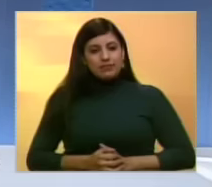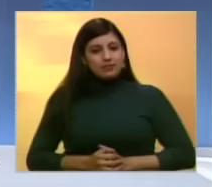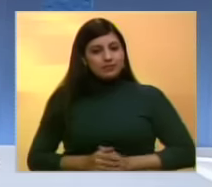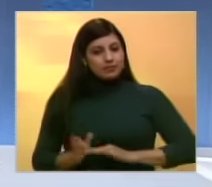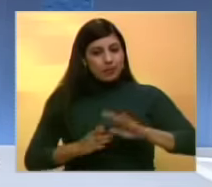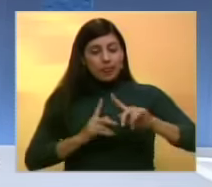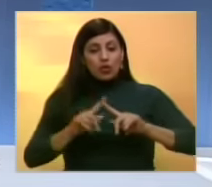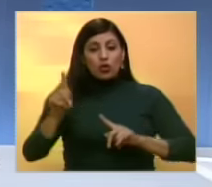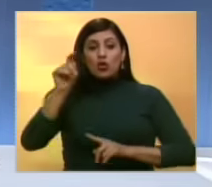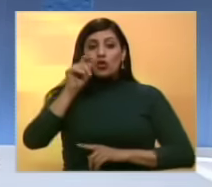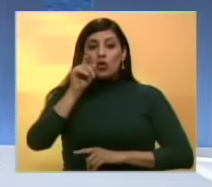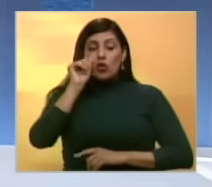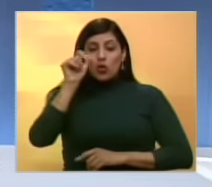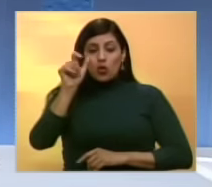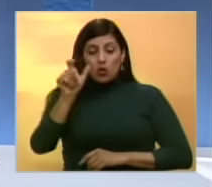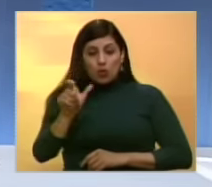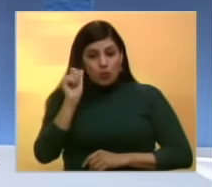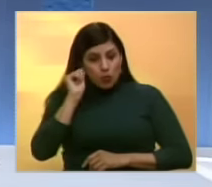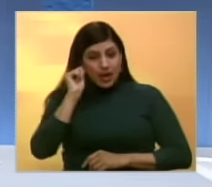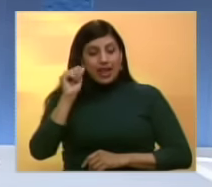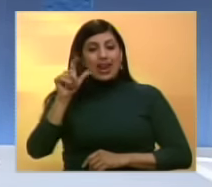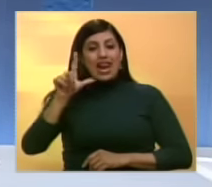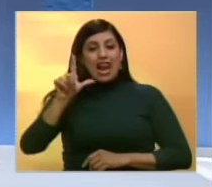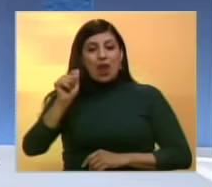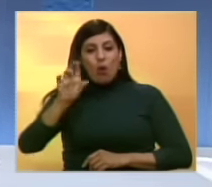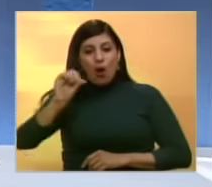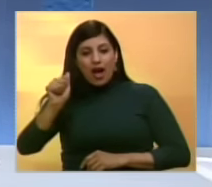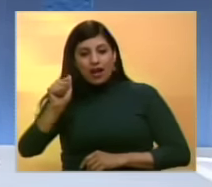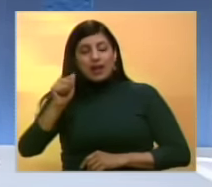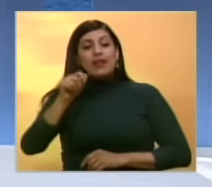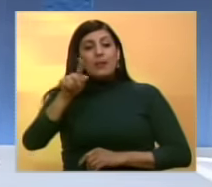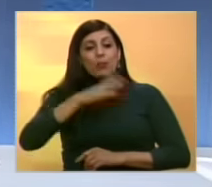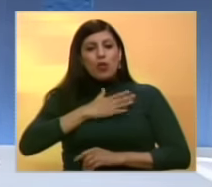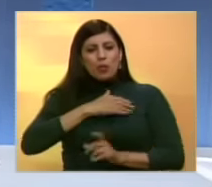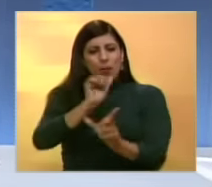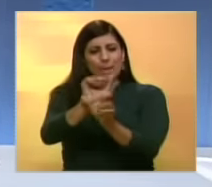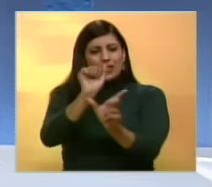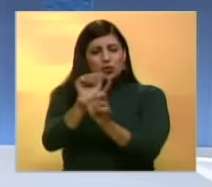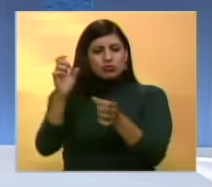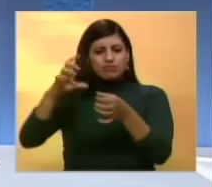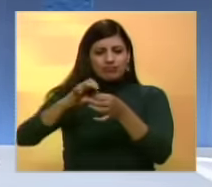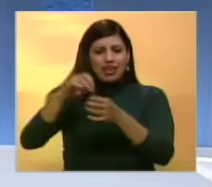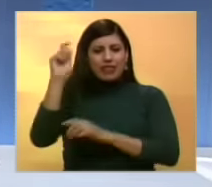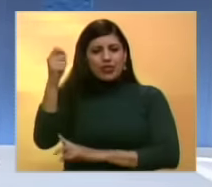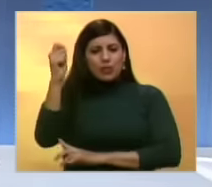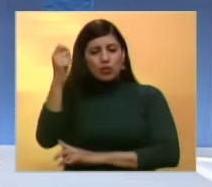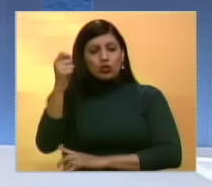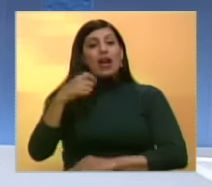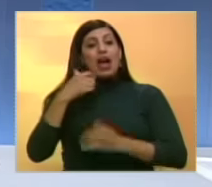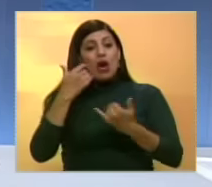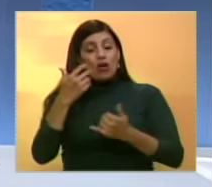aloa Núñez diputada de la asamblea nacional por el pup señaló que los tres candidatos que resultaron electos por el estado